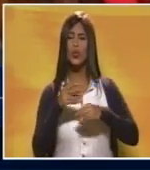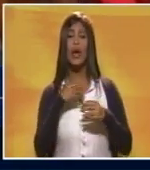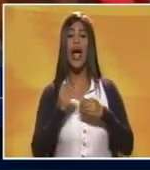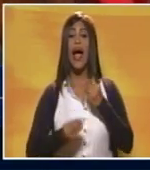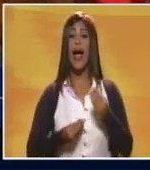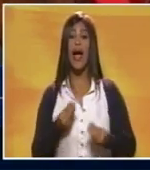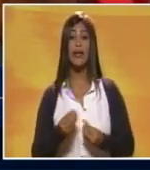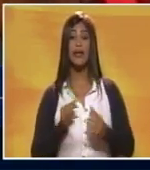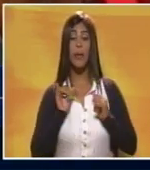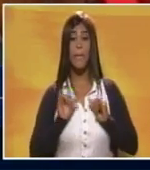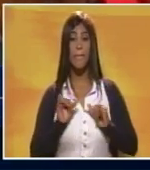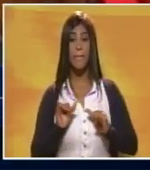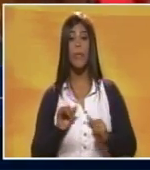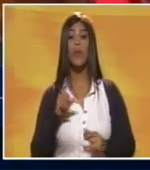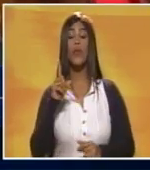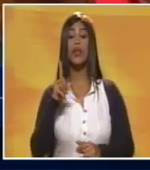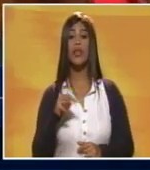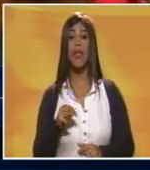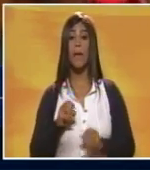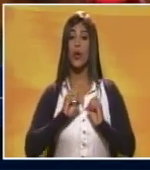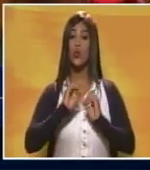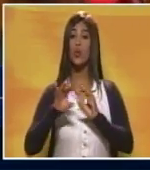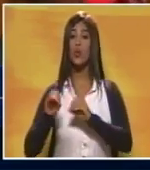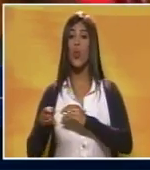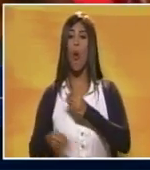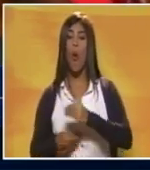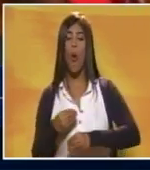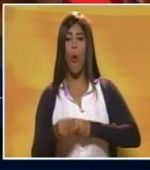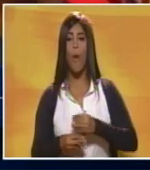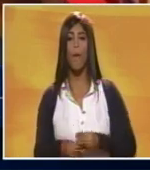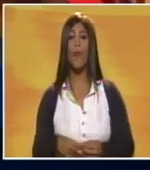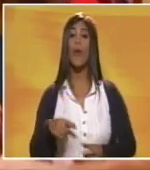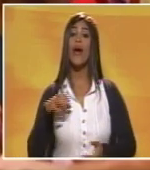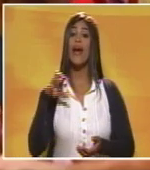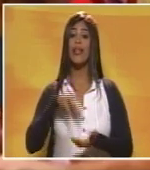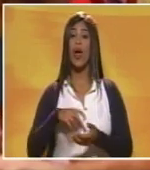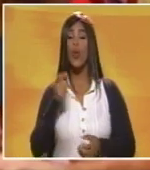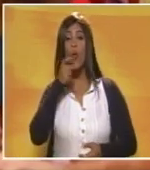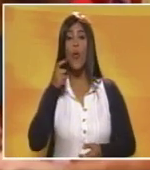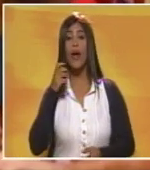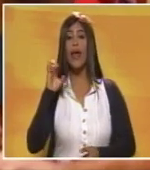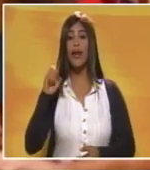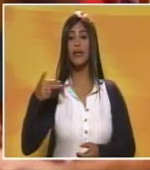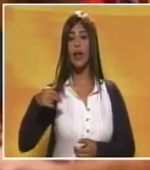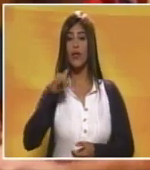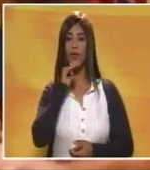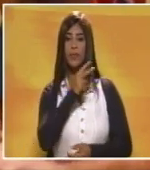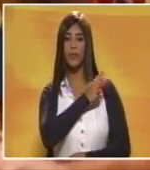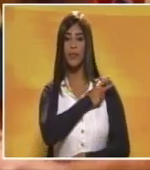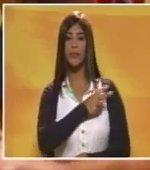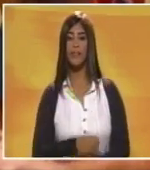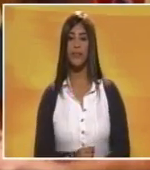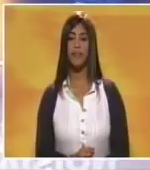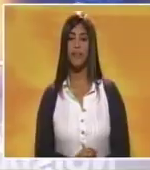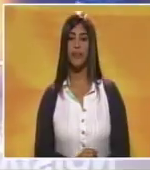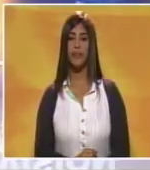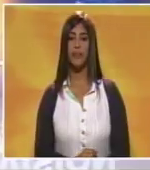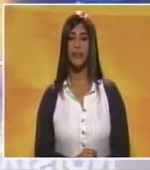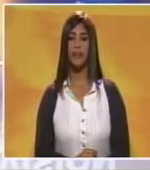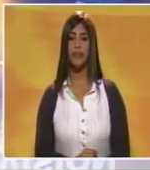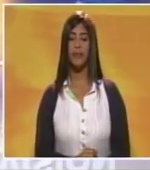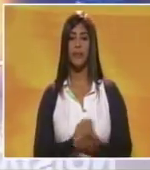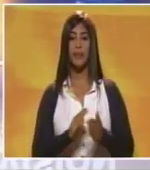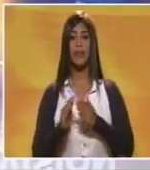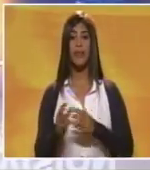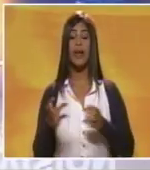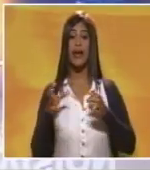y también en el ámbito de la distribución. Desde el estado Guárico, Eliezer Hernández, Noticiero Venevisión.